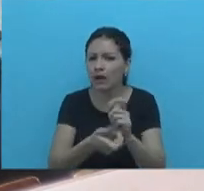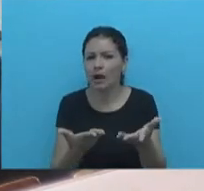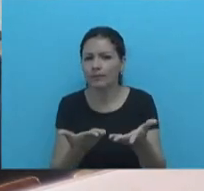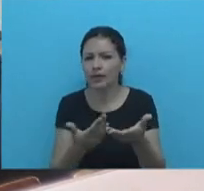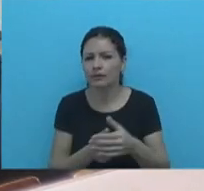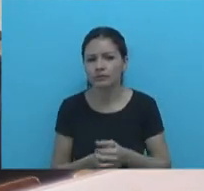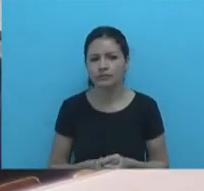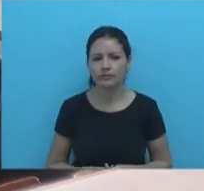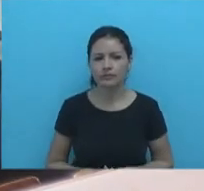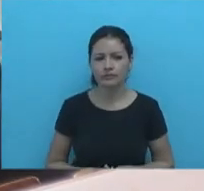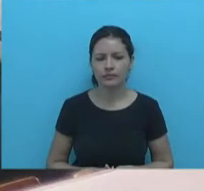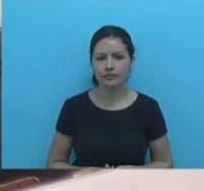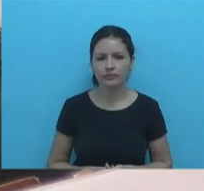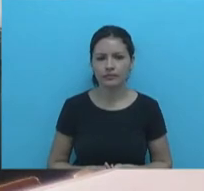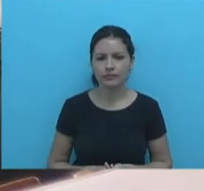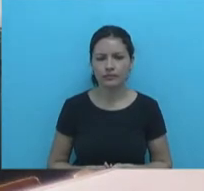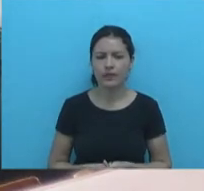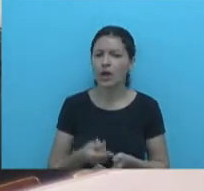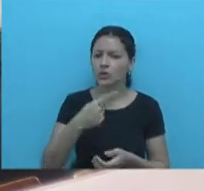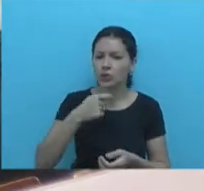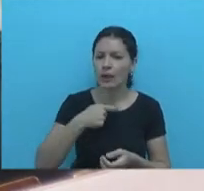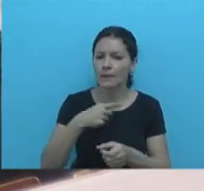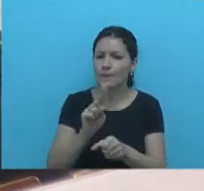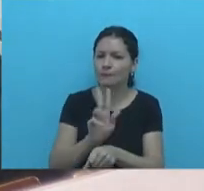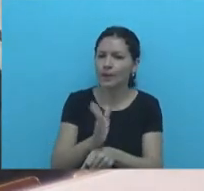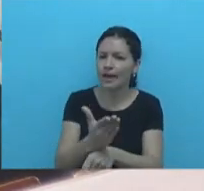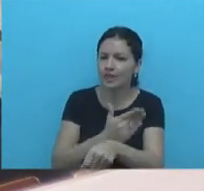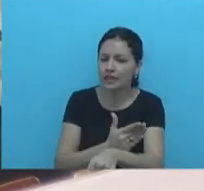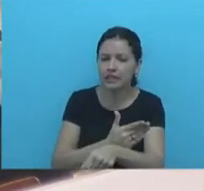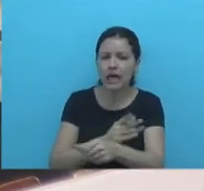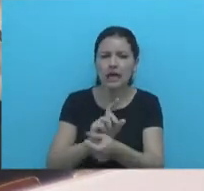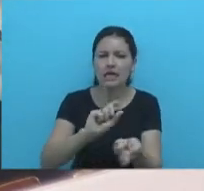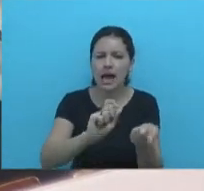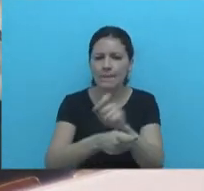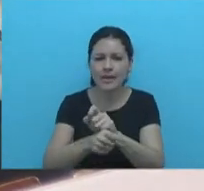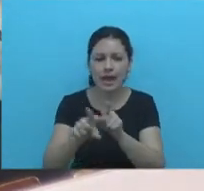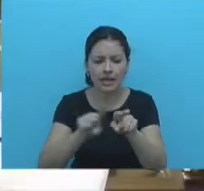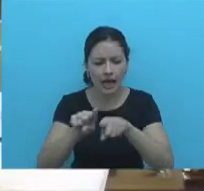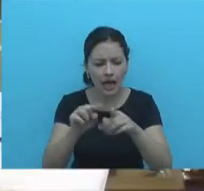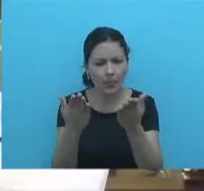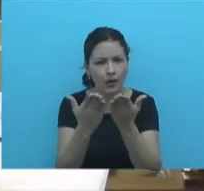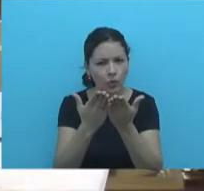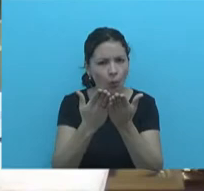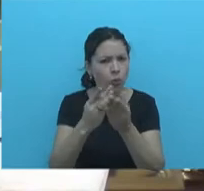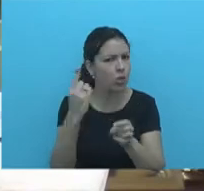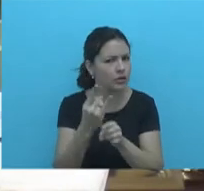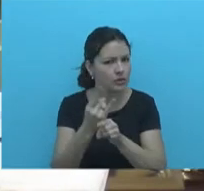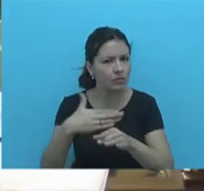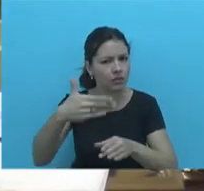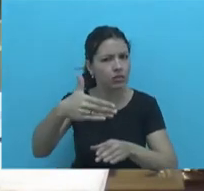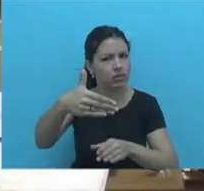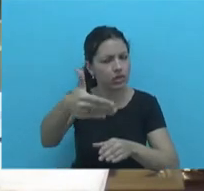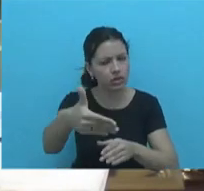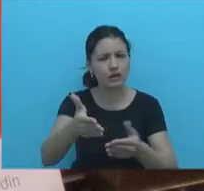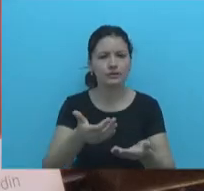frustración. Eso es lo que quisiéramos evitar. Tiene la palabra la diputada. Es destacable además que, o sea, la modalidad se la